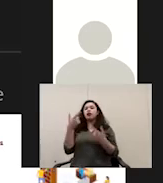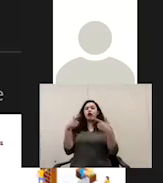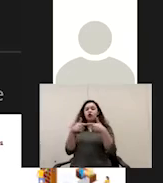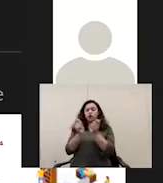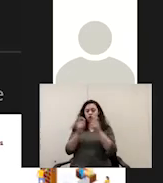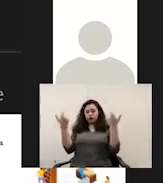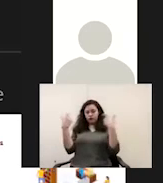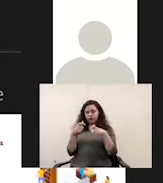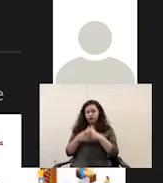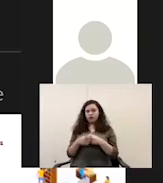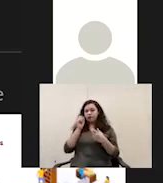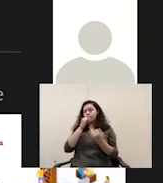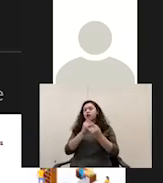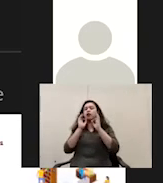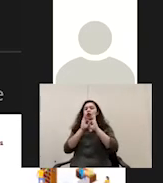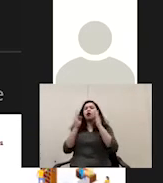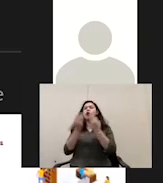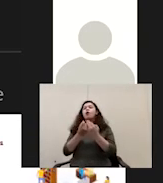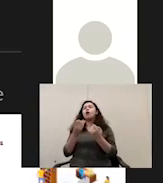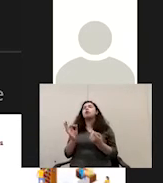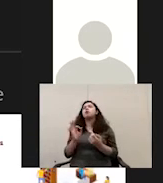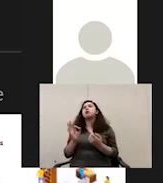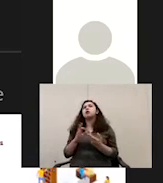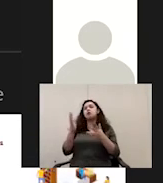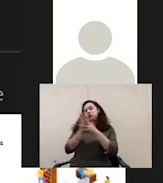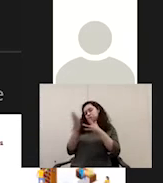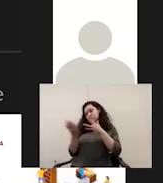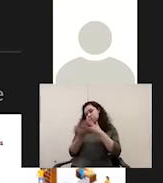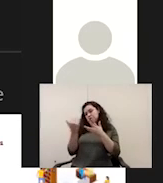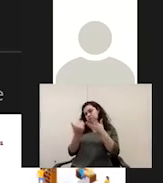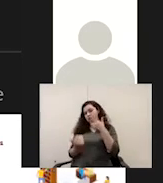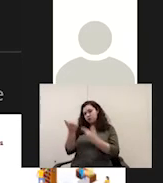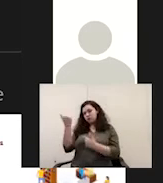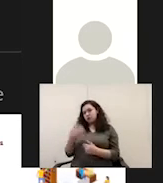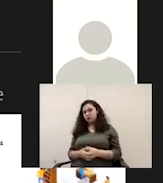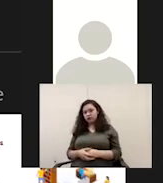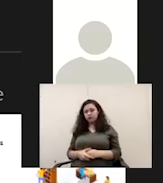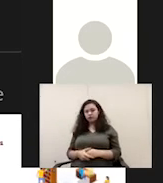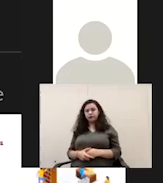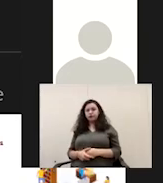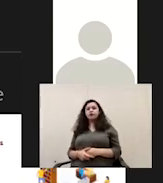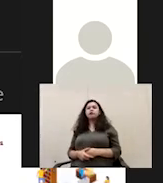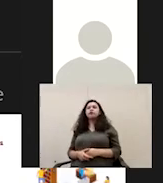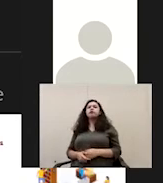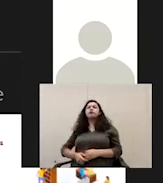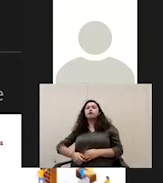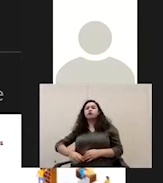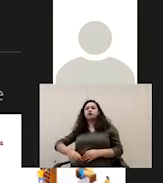otra manera, pues que sean entonces a lo mejor divididos por ahora, que se haga una mezcla híbrida, pero que ya empiecen